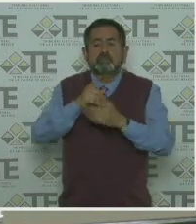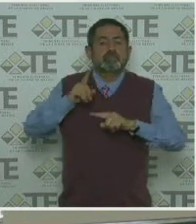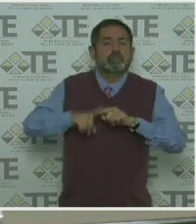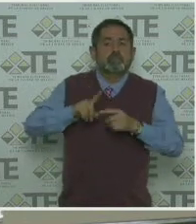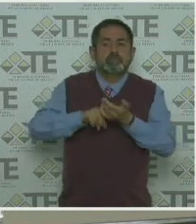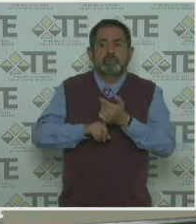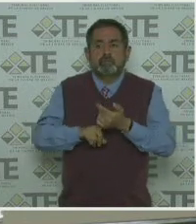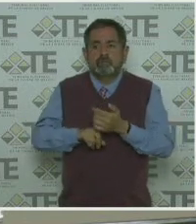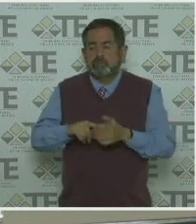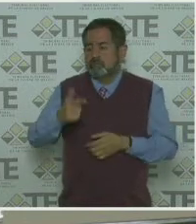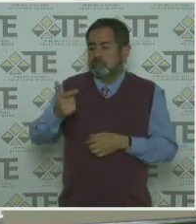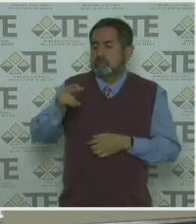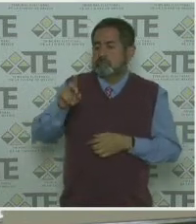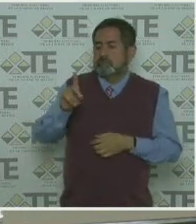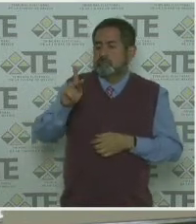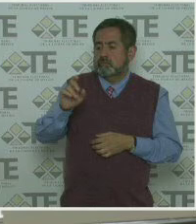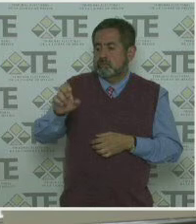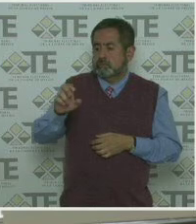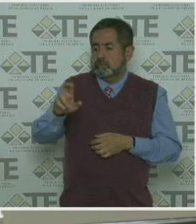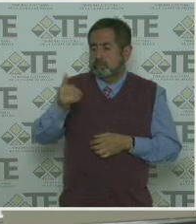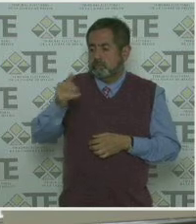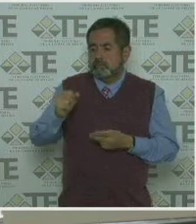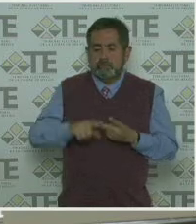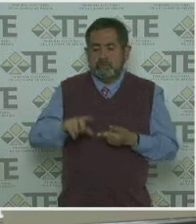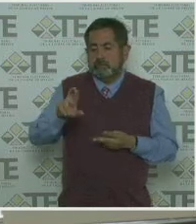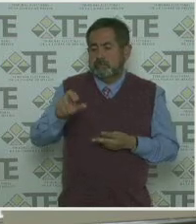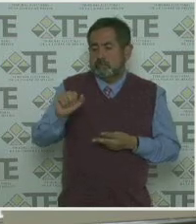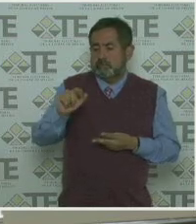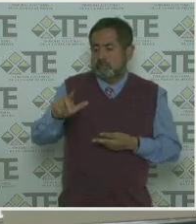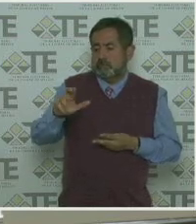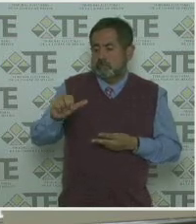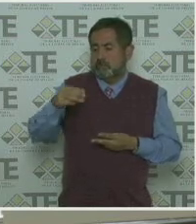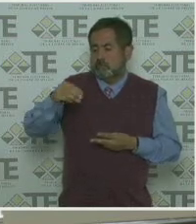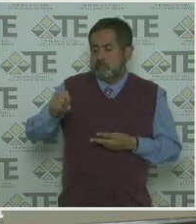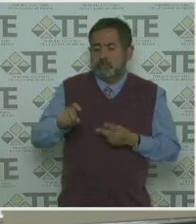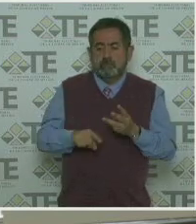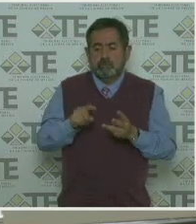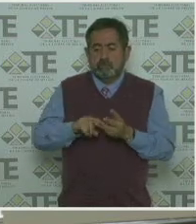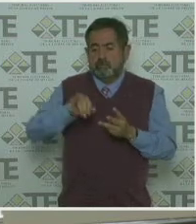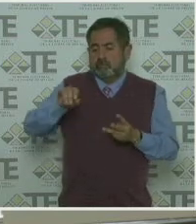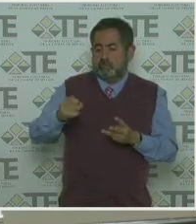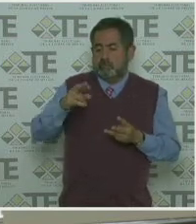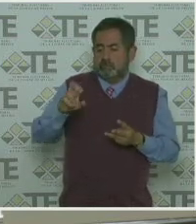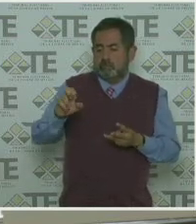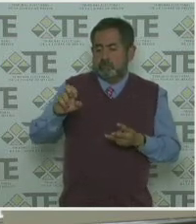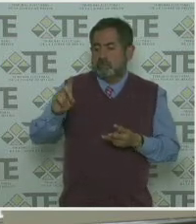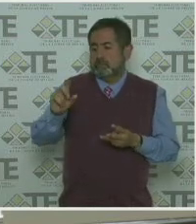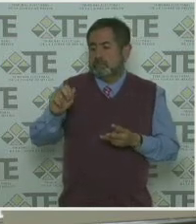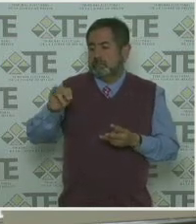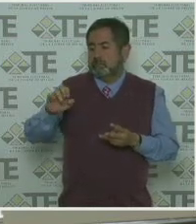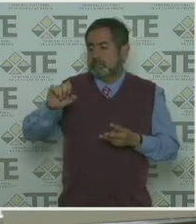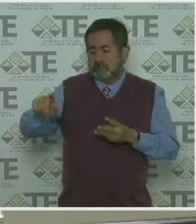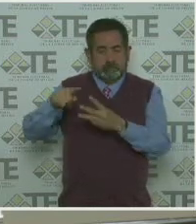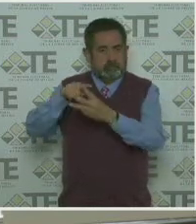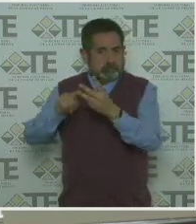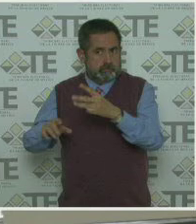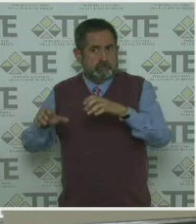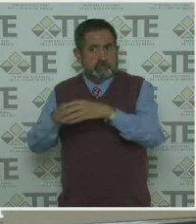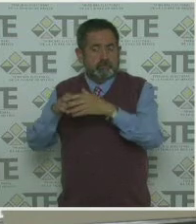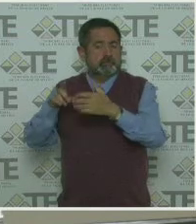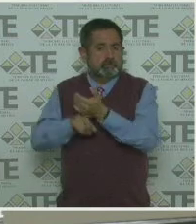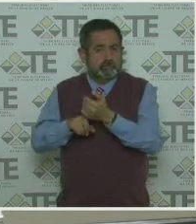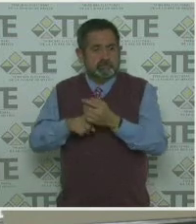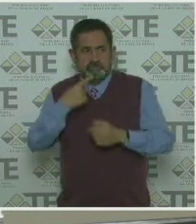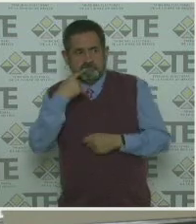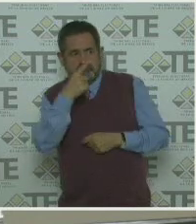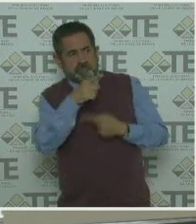por Anilú Guadalupe Reyes Galindo, Raúl Ramos Romero y Jorge Daniel Esmelingán, quienes